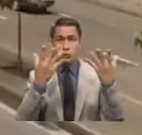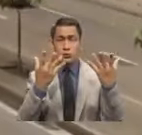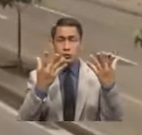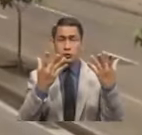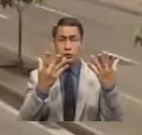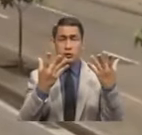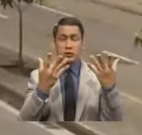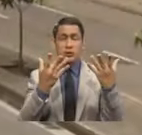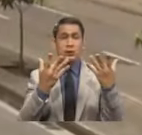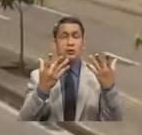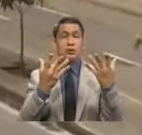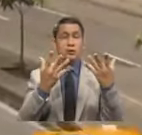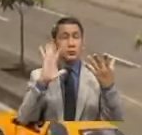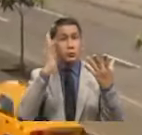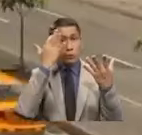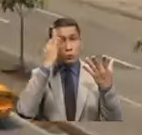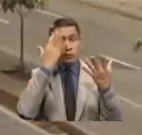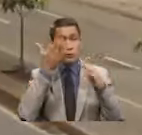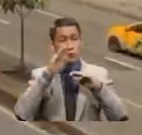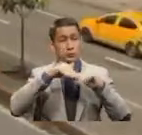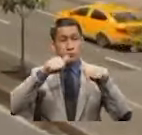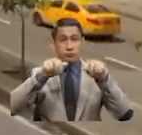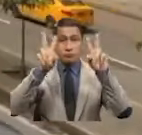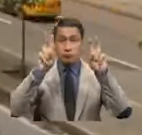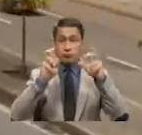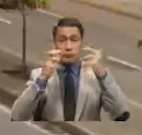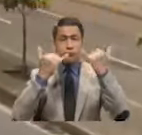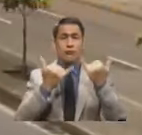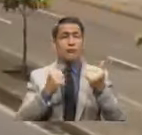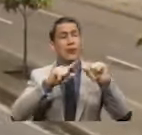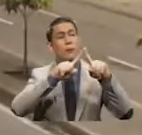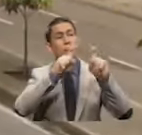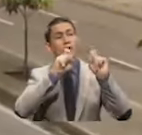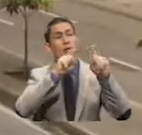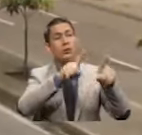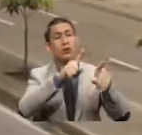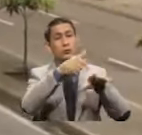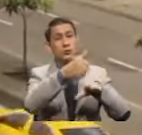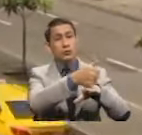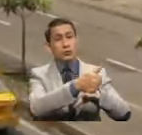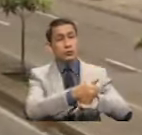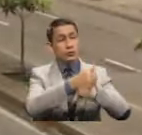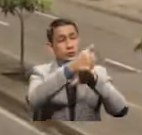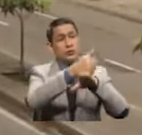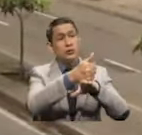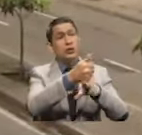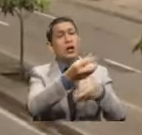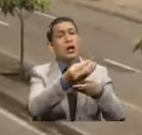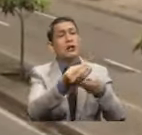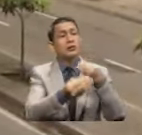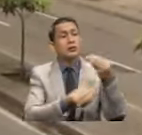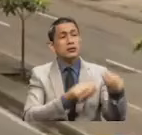de la ATM para que nos cuenten cuál es el plan que tienen para mejorar esta situación, pero hasta el momento